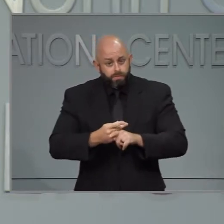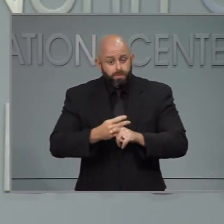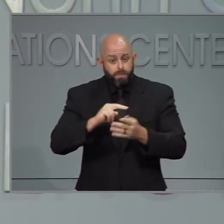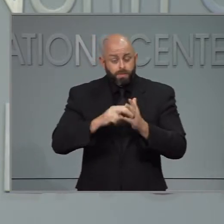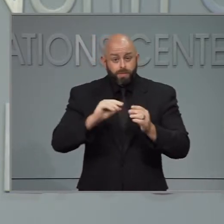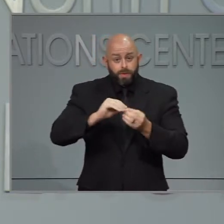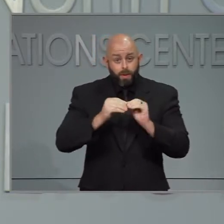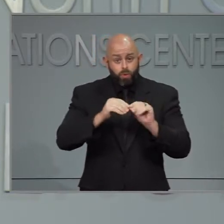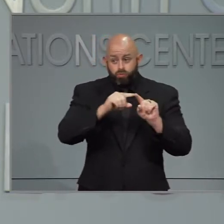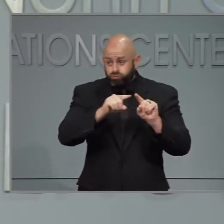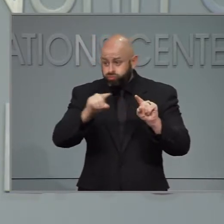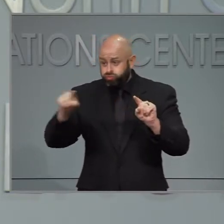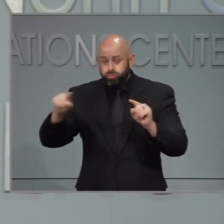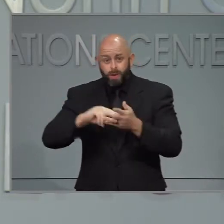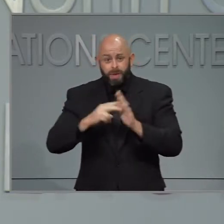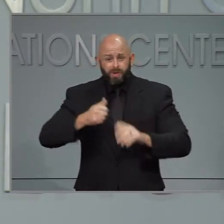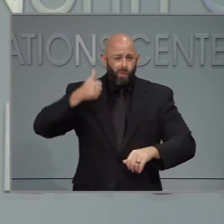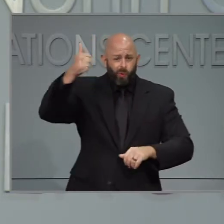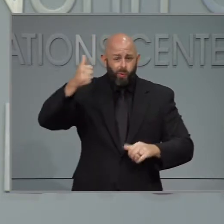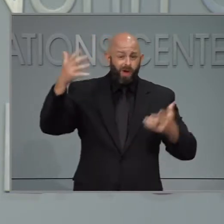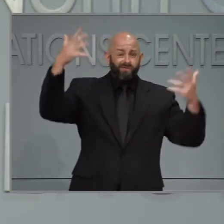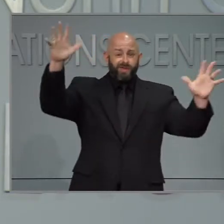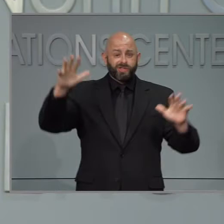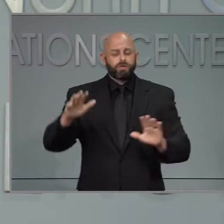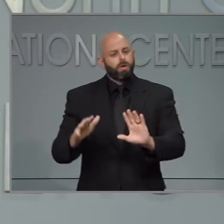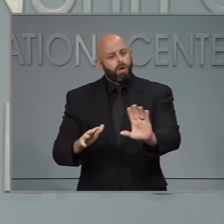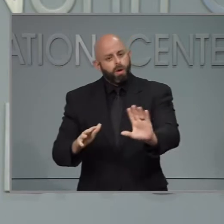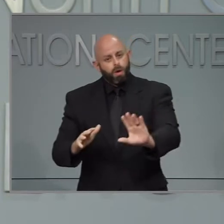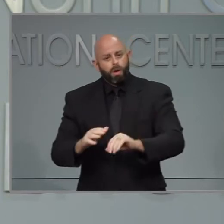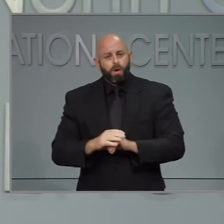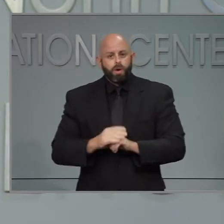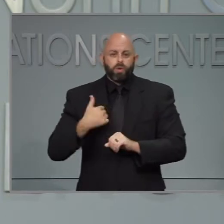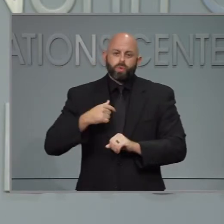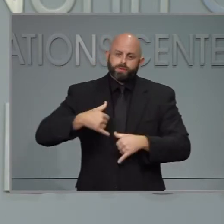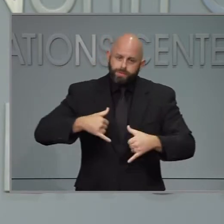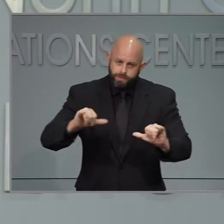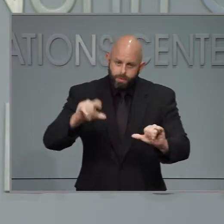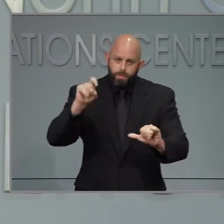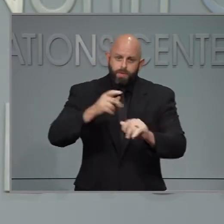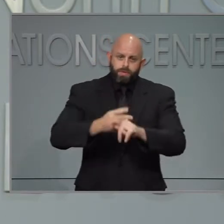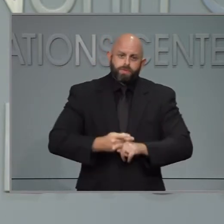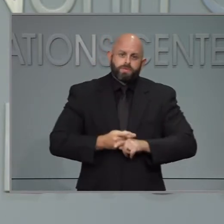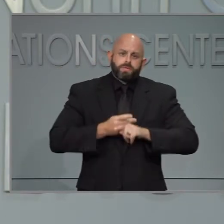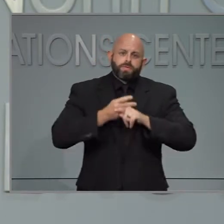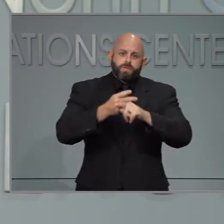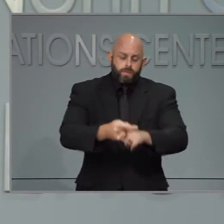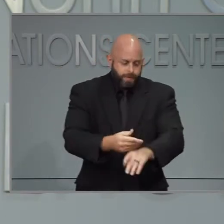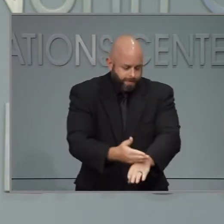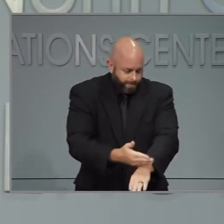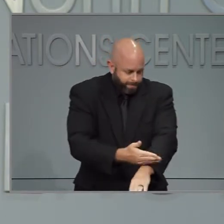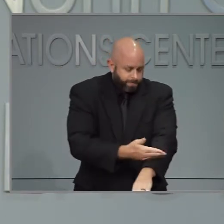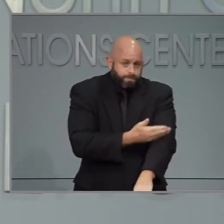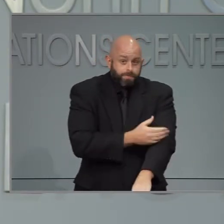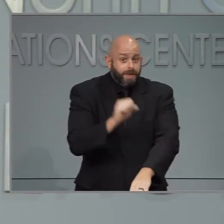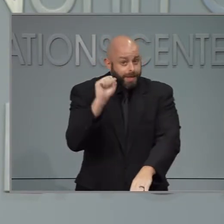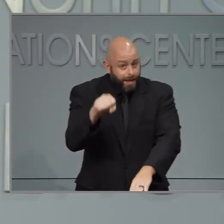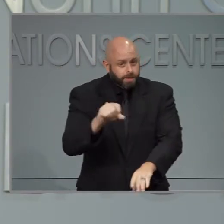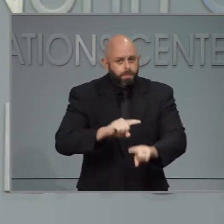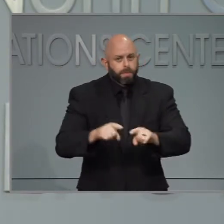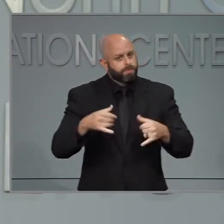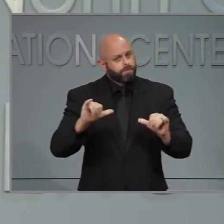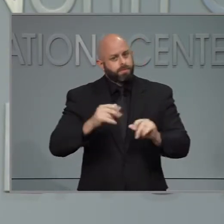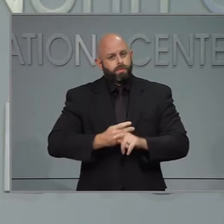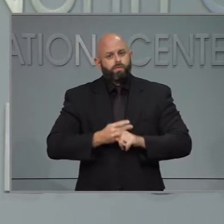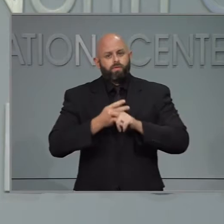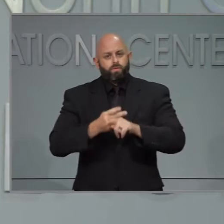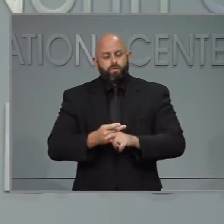Estabilidad no es victoria. La situación no es tan grave, pero todavía no salimos de esto. Ahora le voy a pedir a la